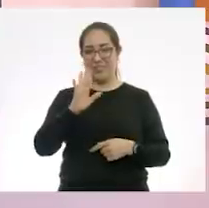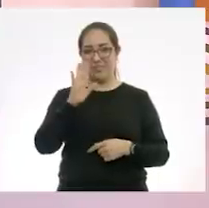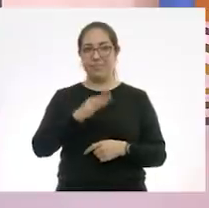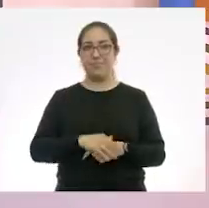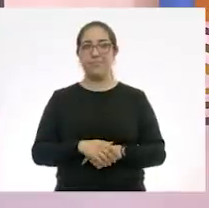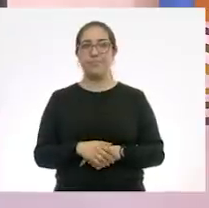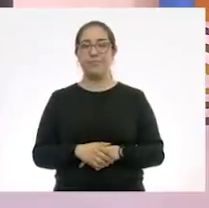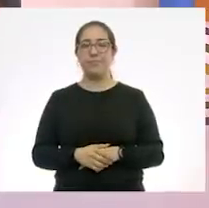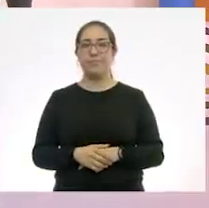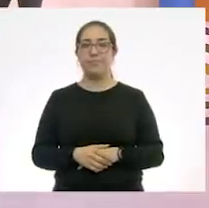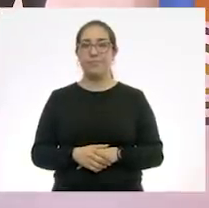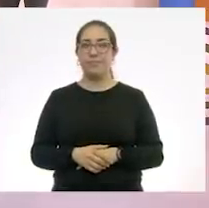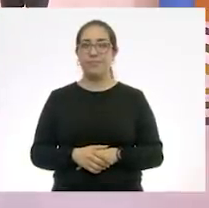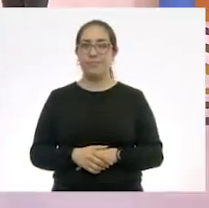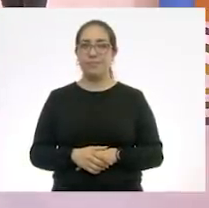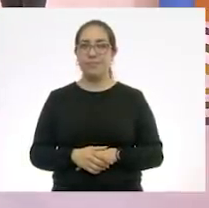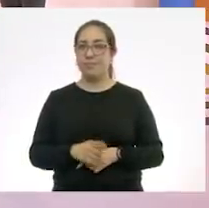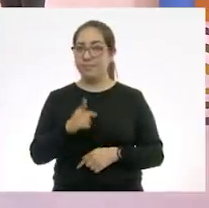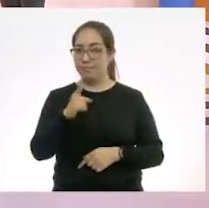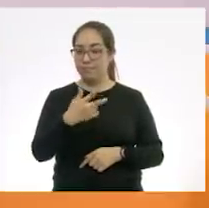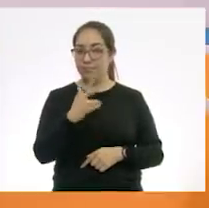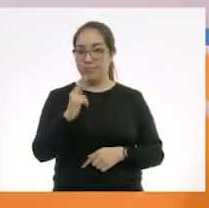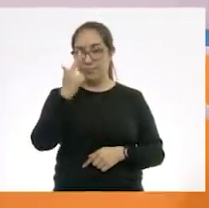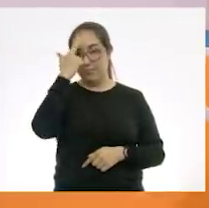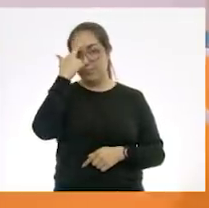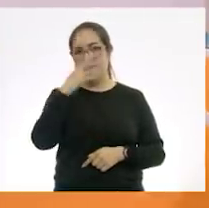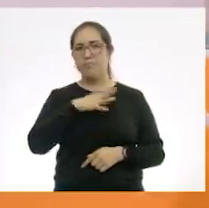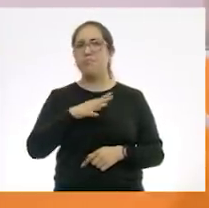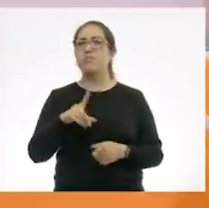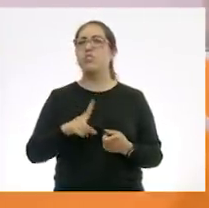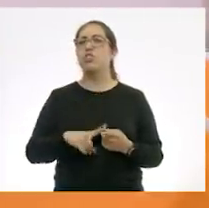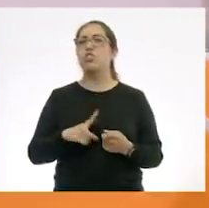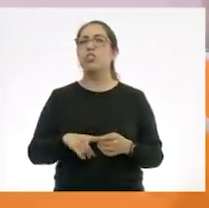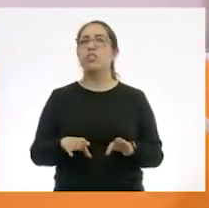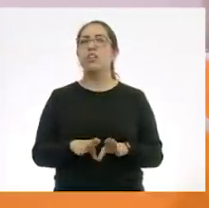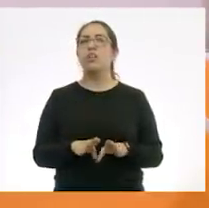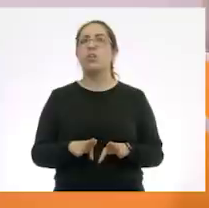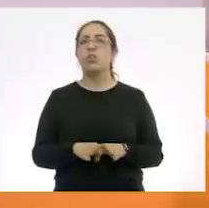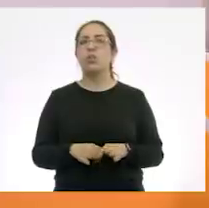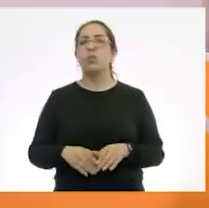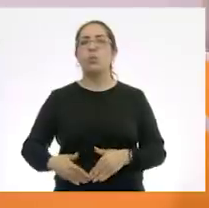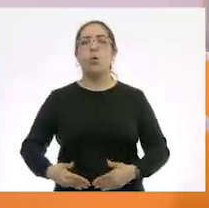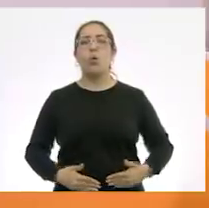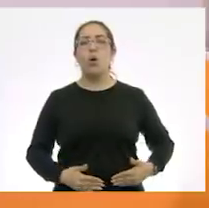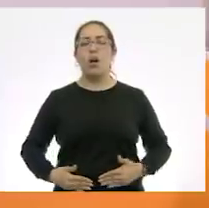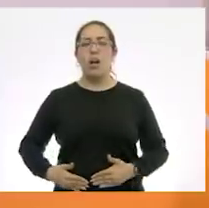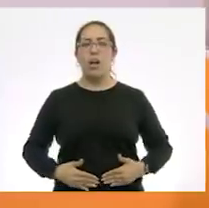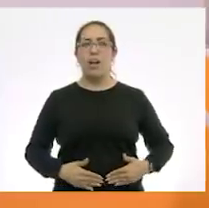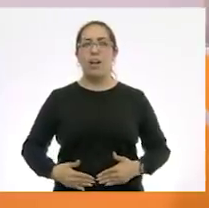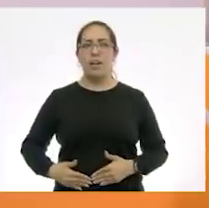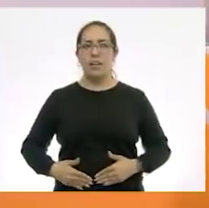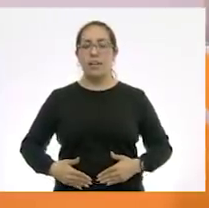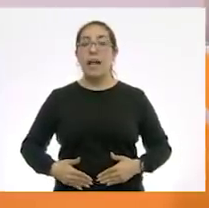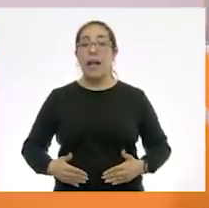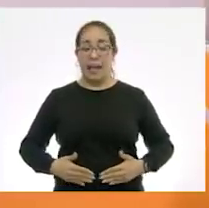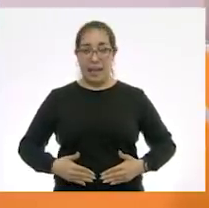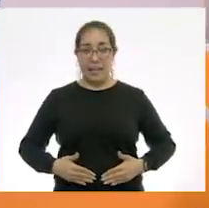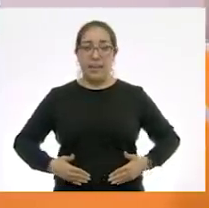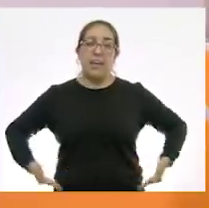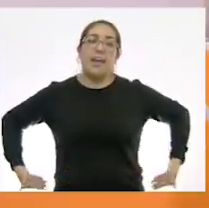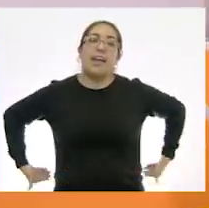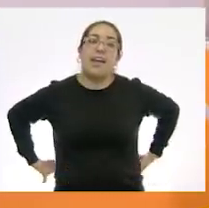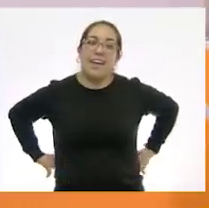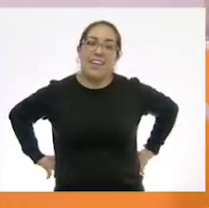¿Qué? Recuerden, estos los tenemos ¿A qué altura? ¿A esta altura? A esta altura, a los costados. A los costados